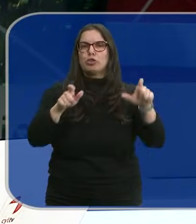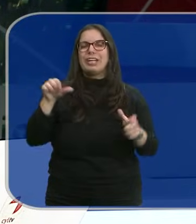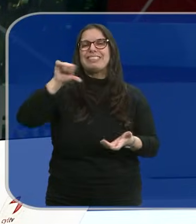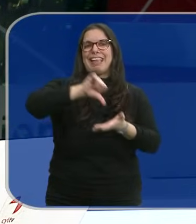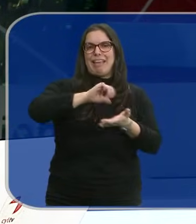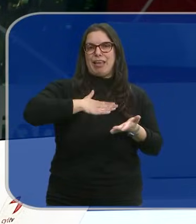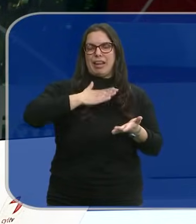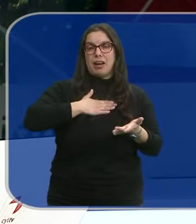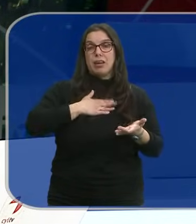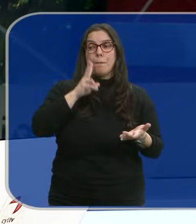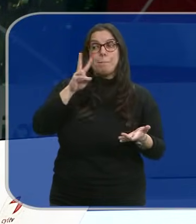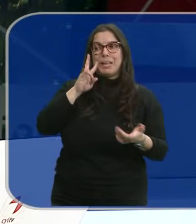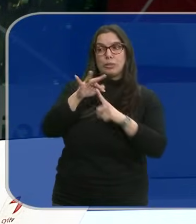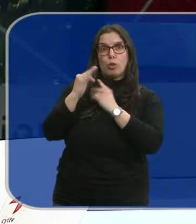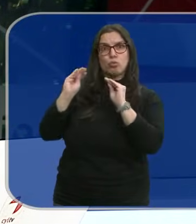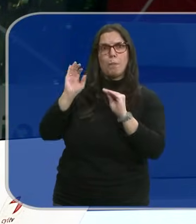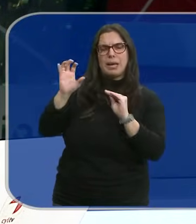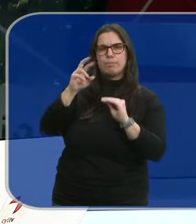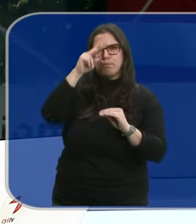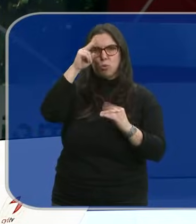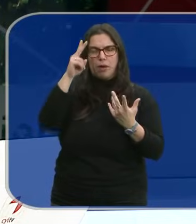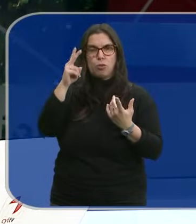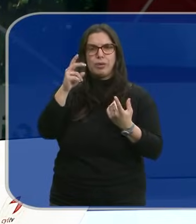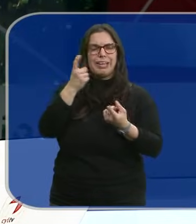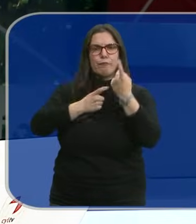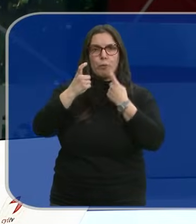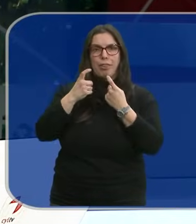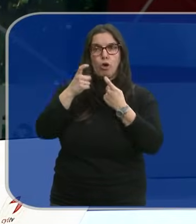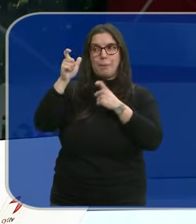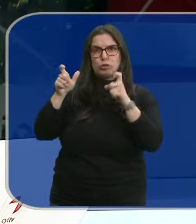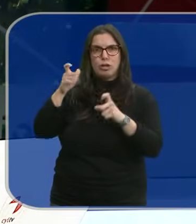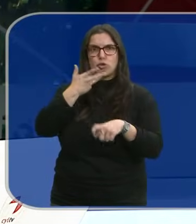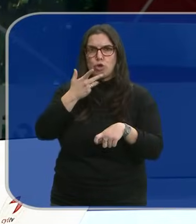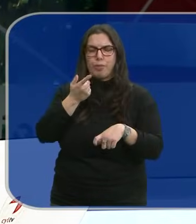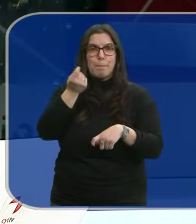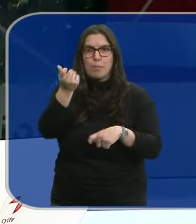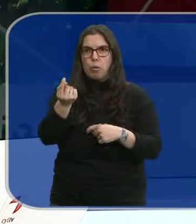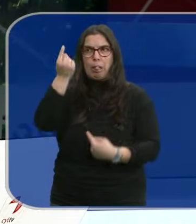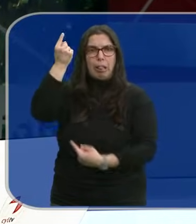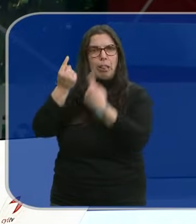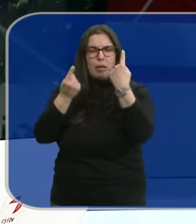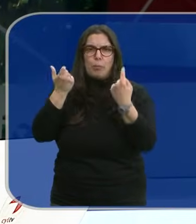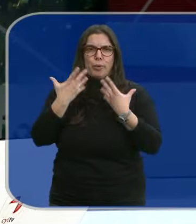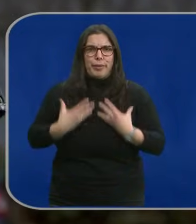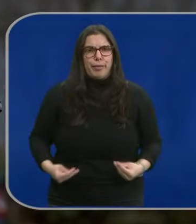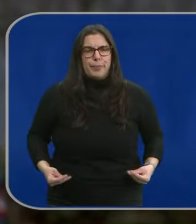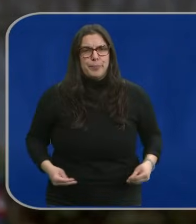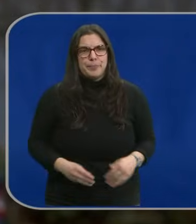con preocupación la actualidad de su país. La poca información que consiguen de sus allegados es desesperanzadora.